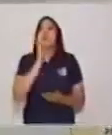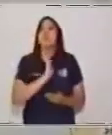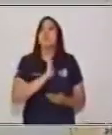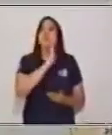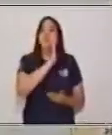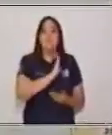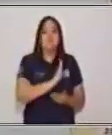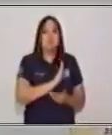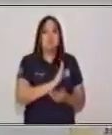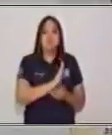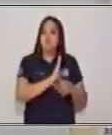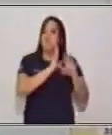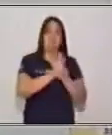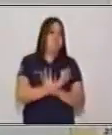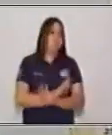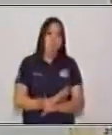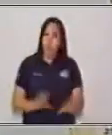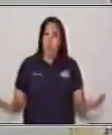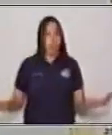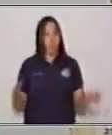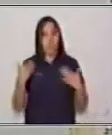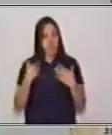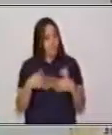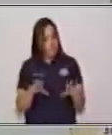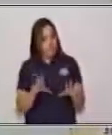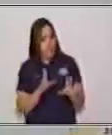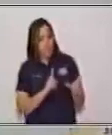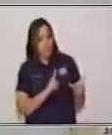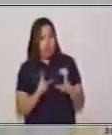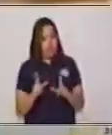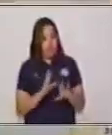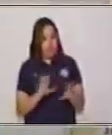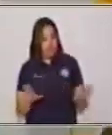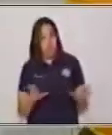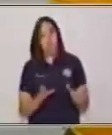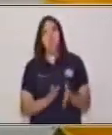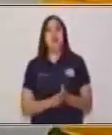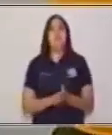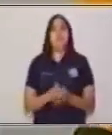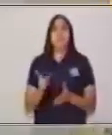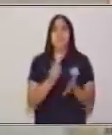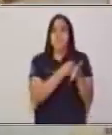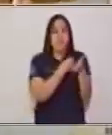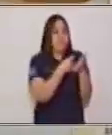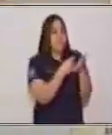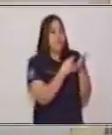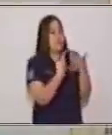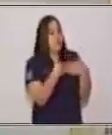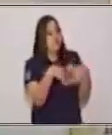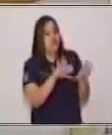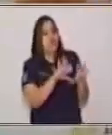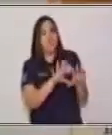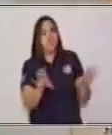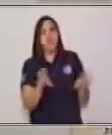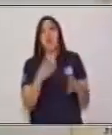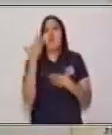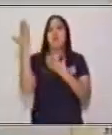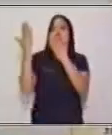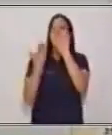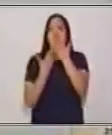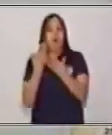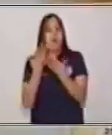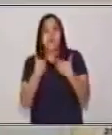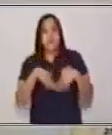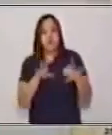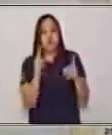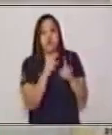Bachillerato. Ya no más. Llegamos hasta su mínima expresión. Excelente. Escriben, estamos bien. Poemas, estamos bien porque solo